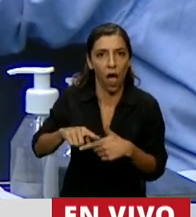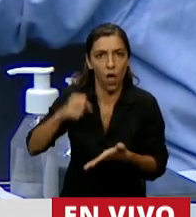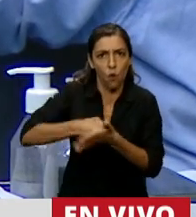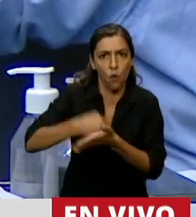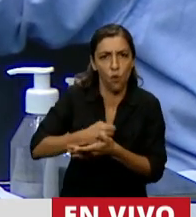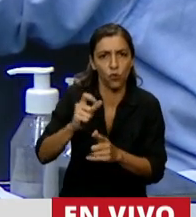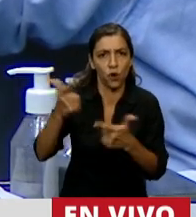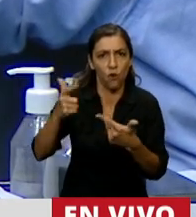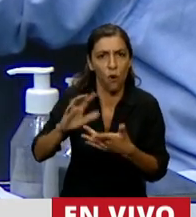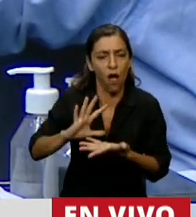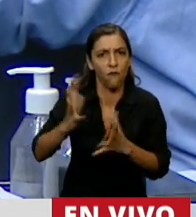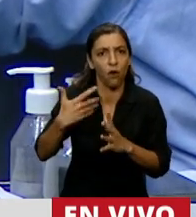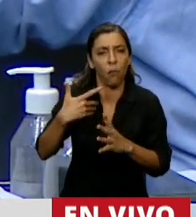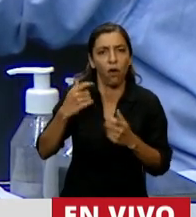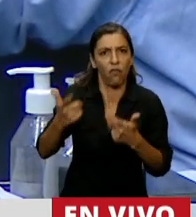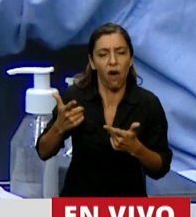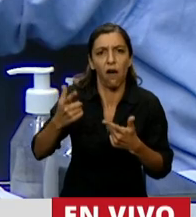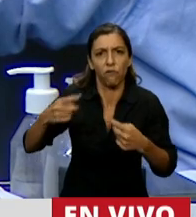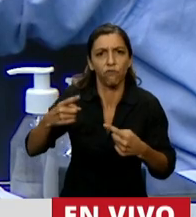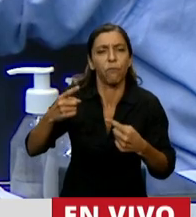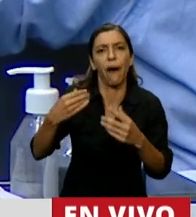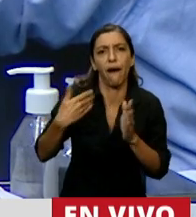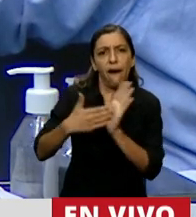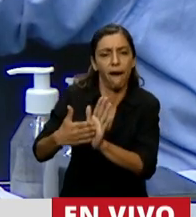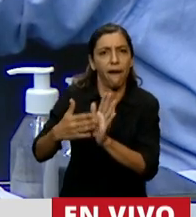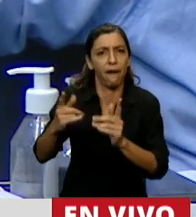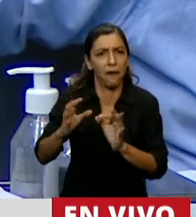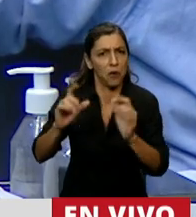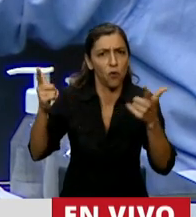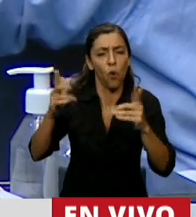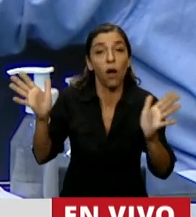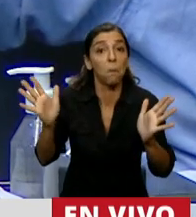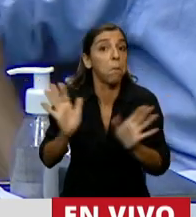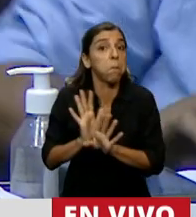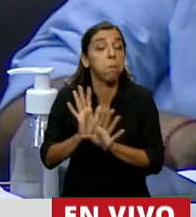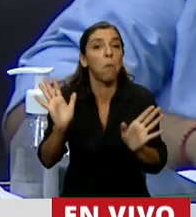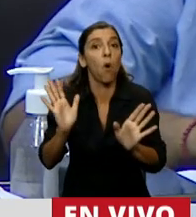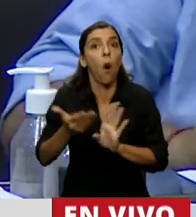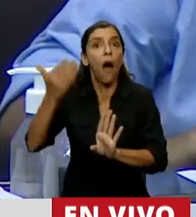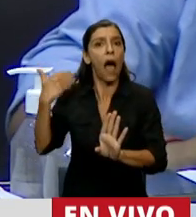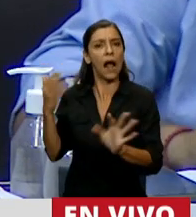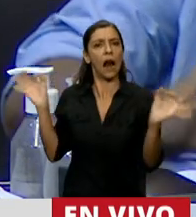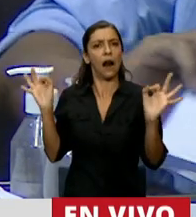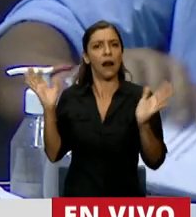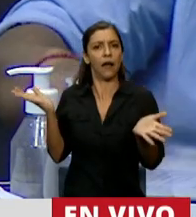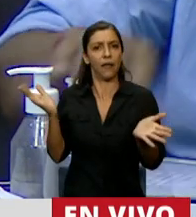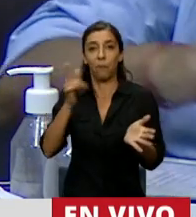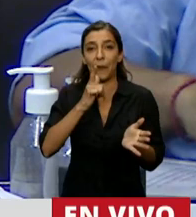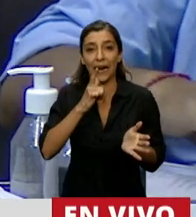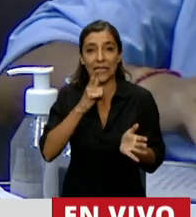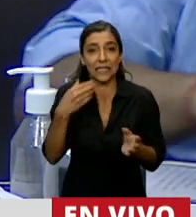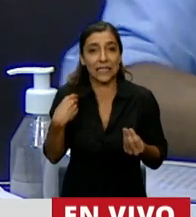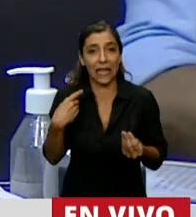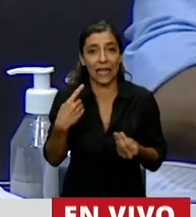las reivindicaciones no son fruto de otros y otras que pelearon antes que